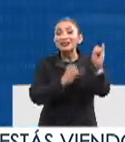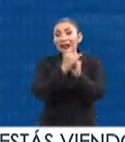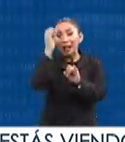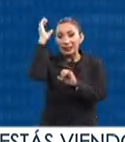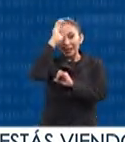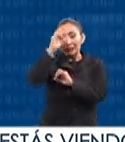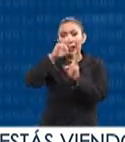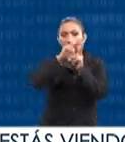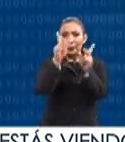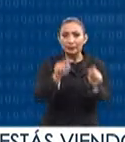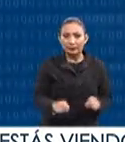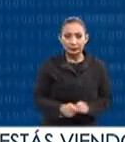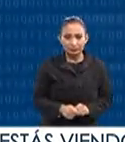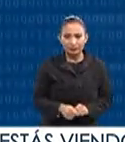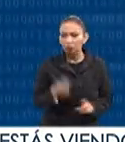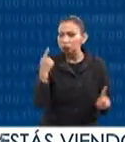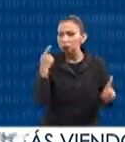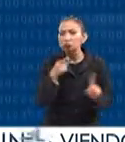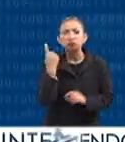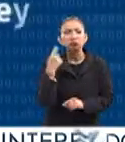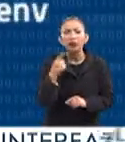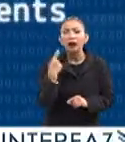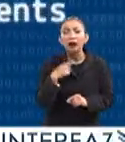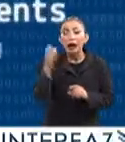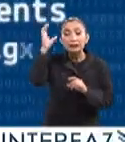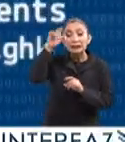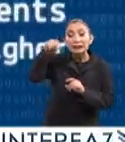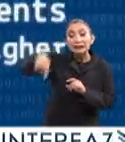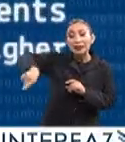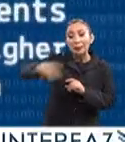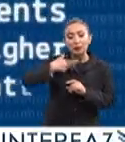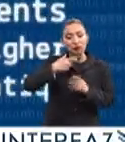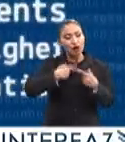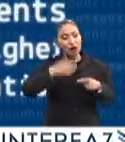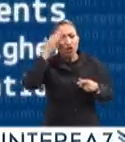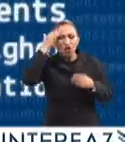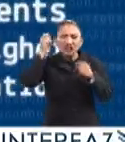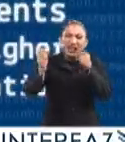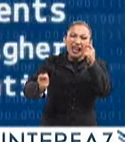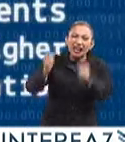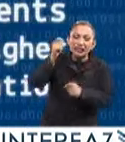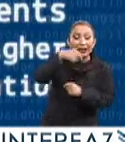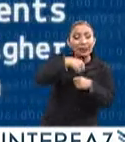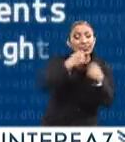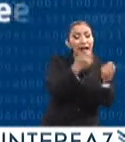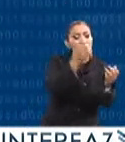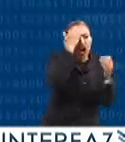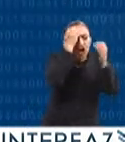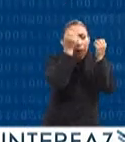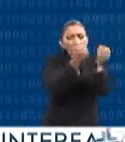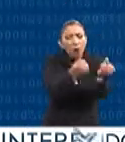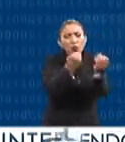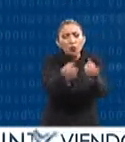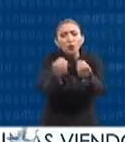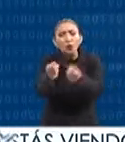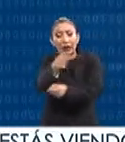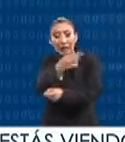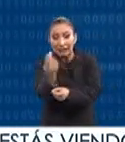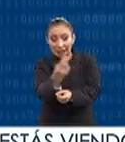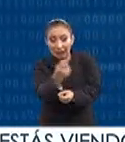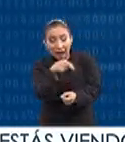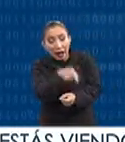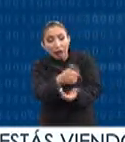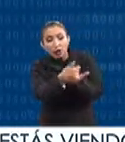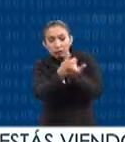de la Ciencia y la Paz. El objetivo es acercar la ciencia a la sociedad y dotar a los individuos de los conocimientos necesarios que les